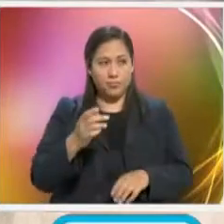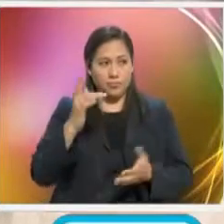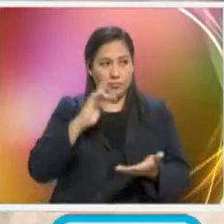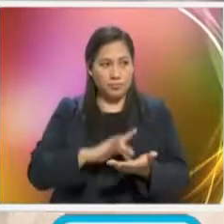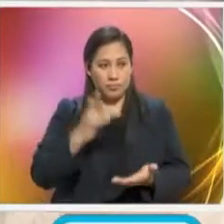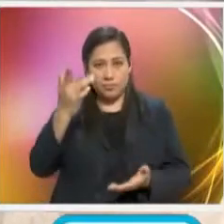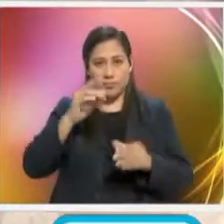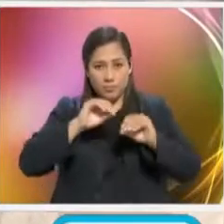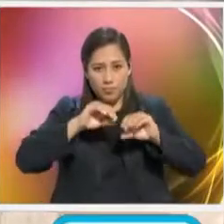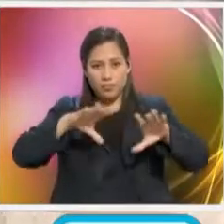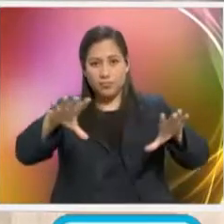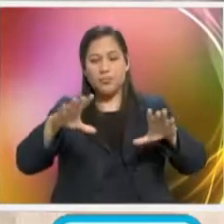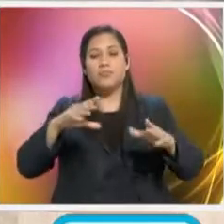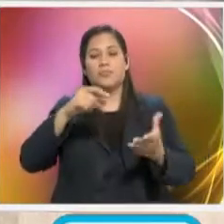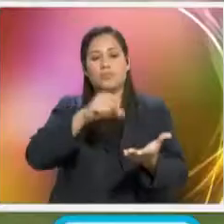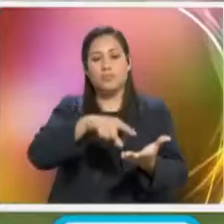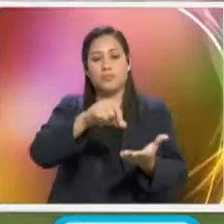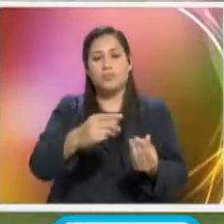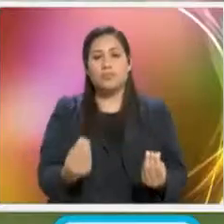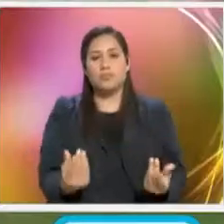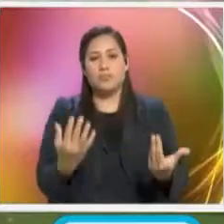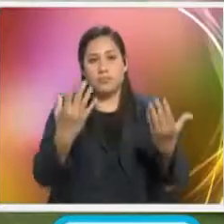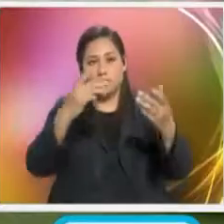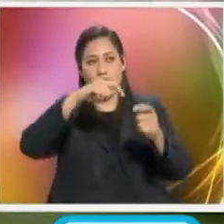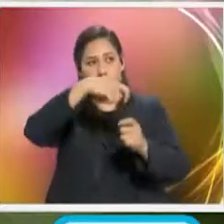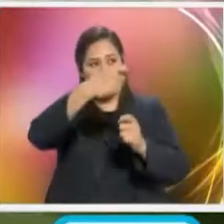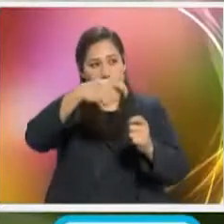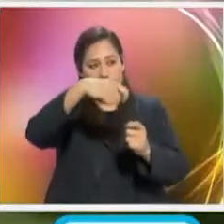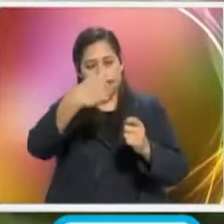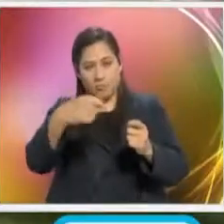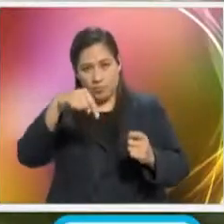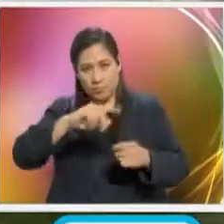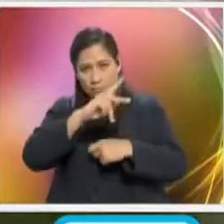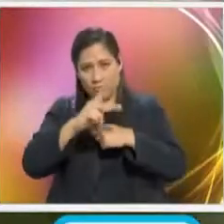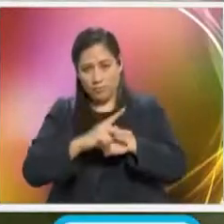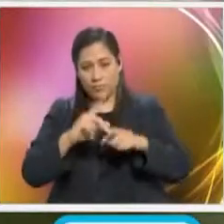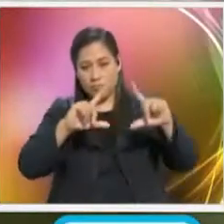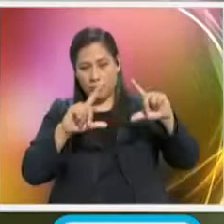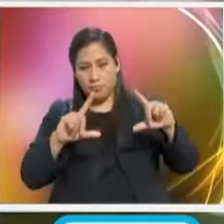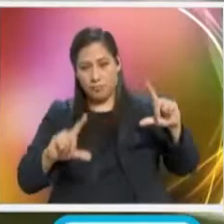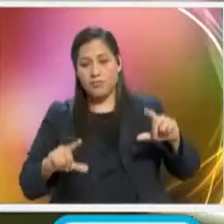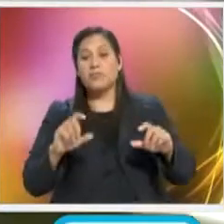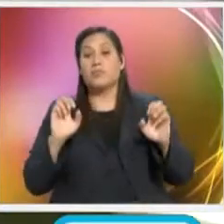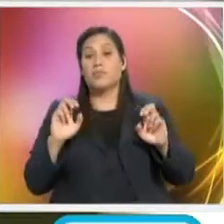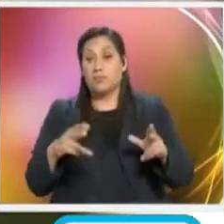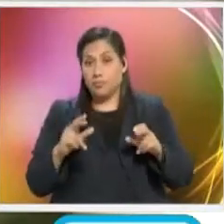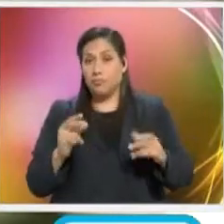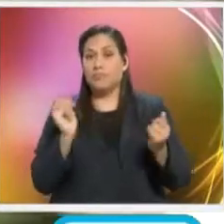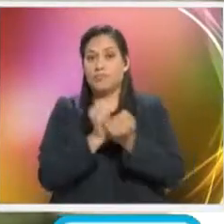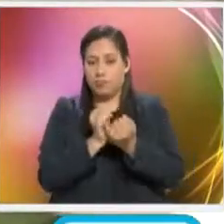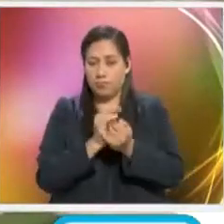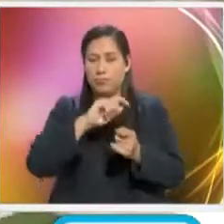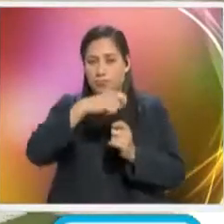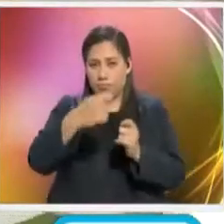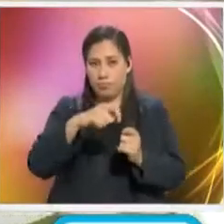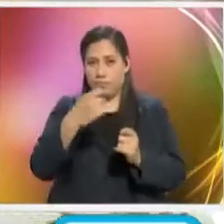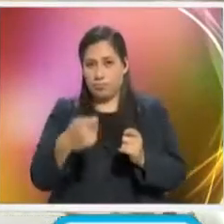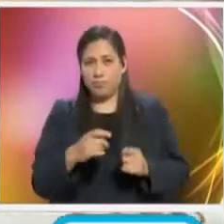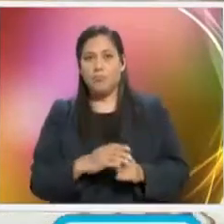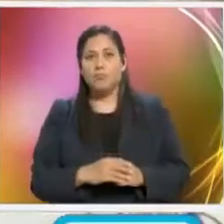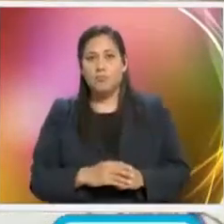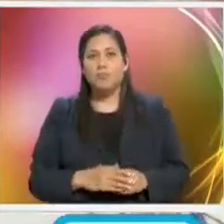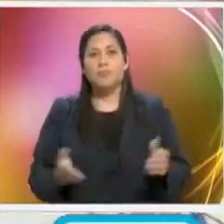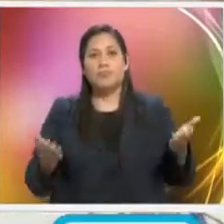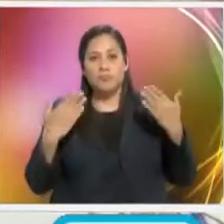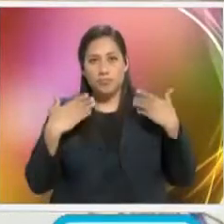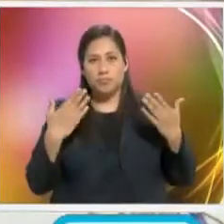se introdujo el cultivo de plátano aquí a nuestro país. Y ahora somos, fíjate, y el estado de Chiapas también es uno de los principales productores de plátano. Ah, fíjate que Se da muy bien por el